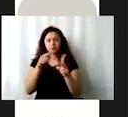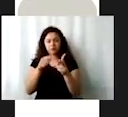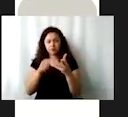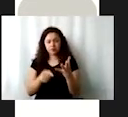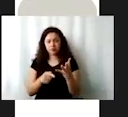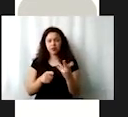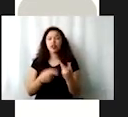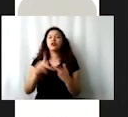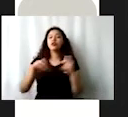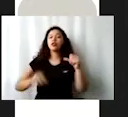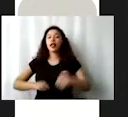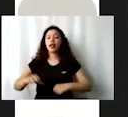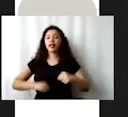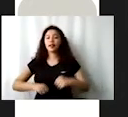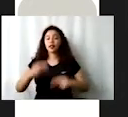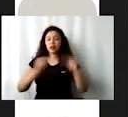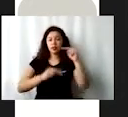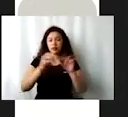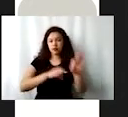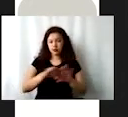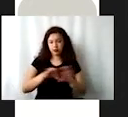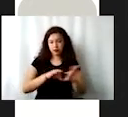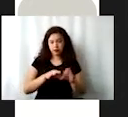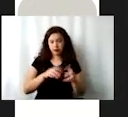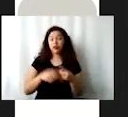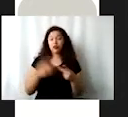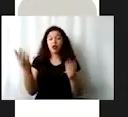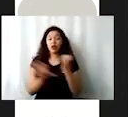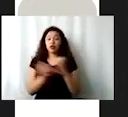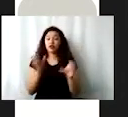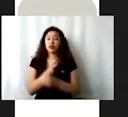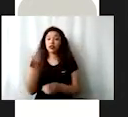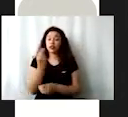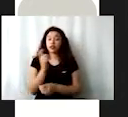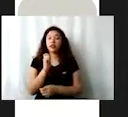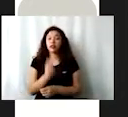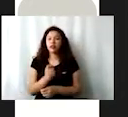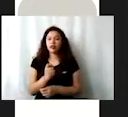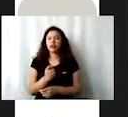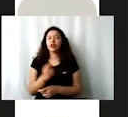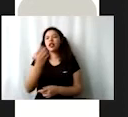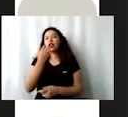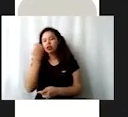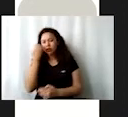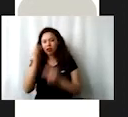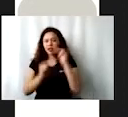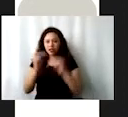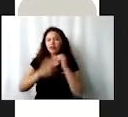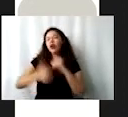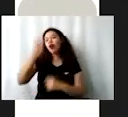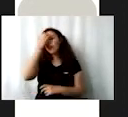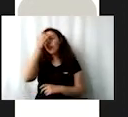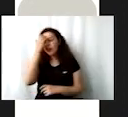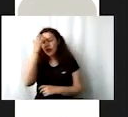las actividades del puesto. Los requerimientos tienen que ver con escolaridad, conocimientos,